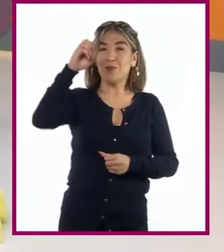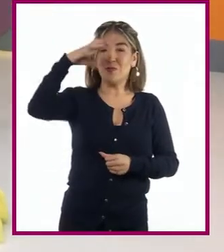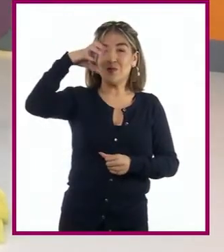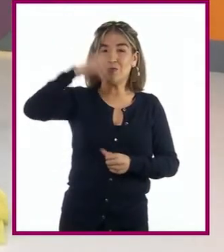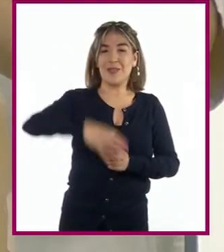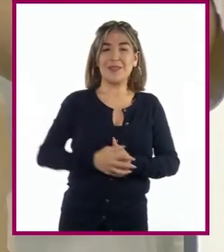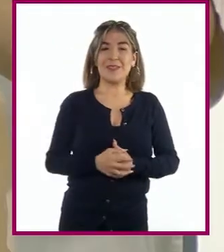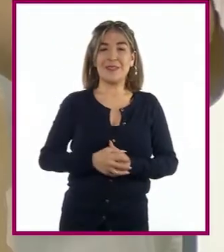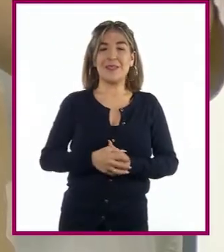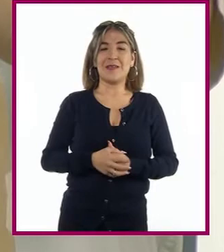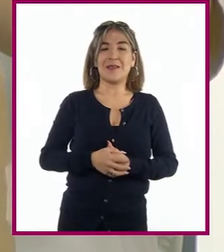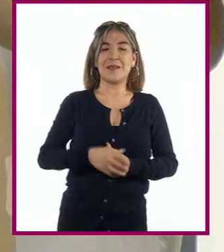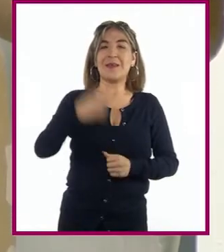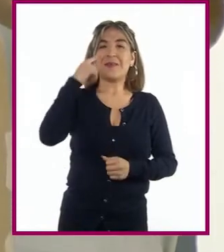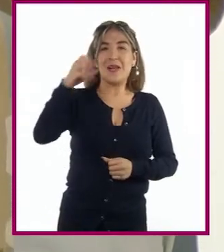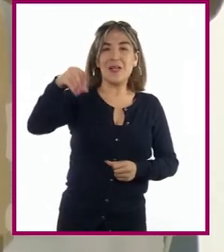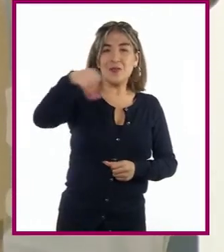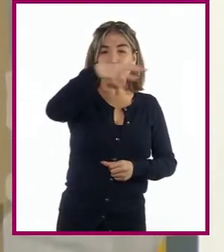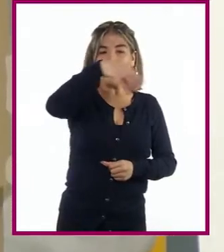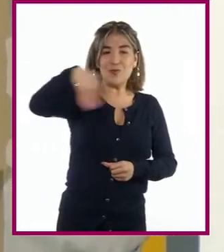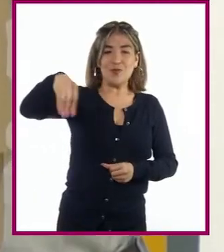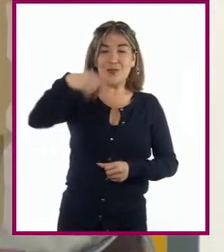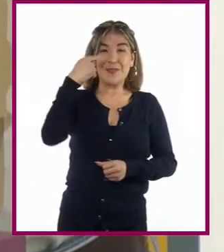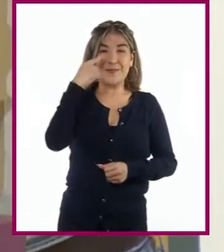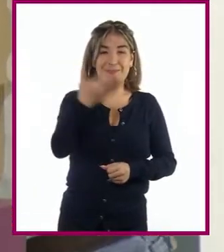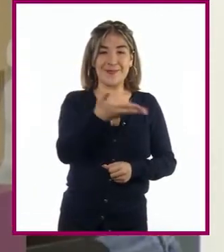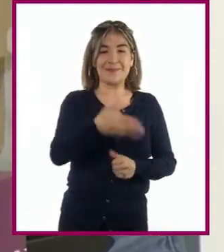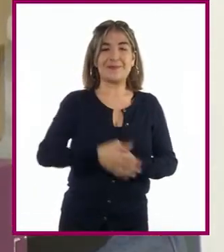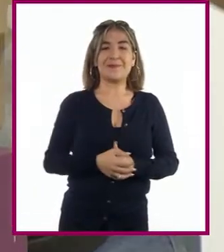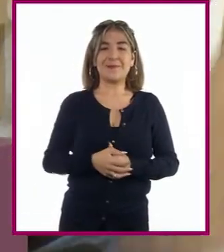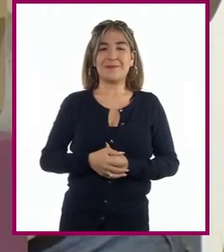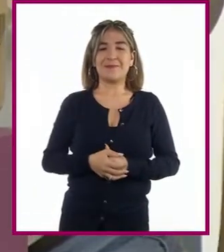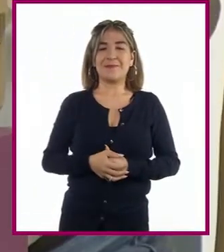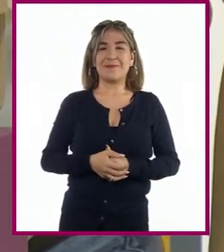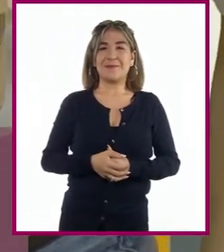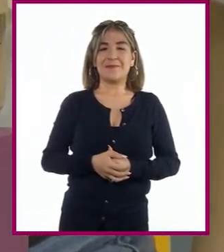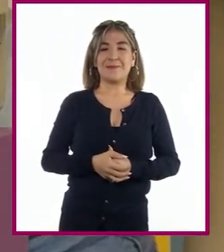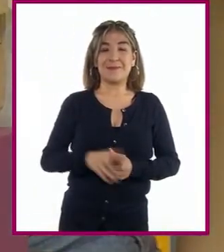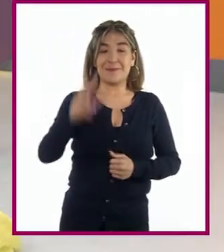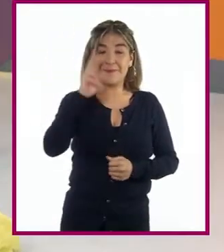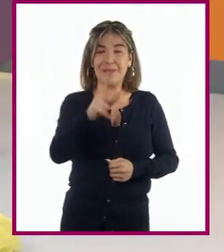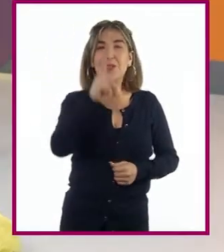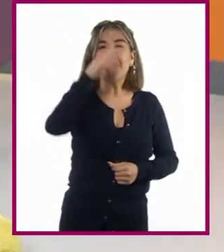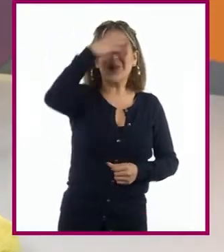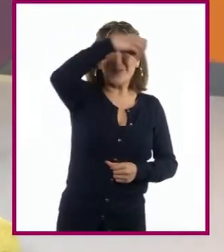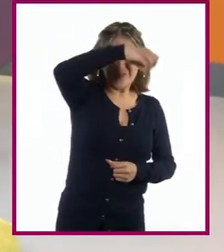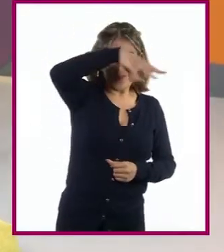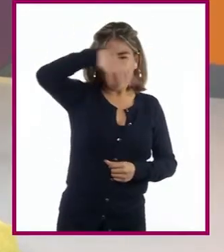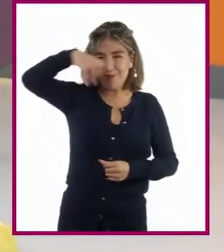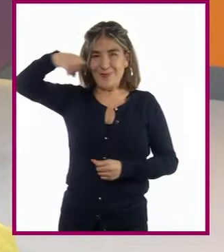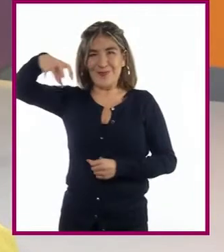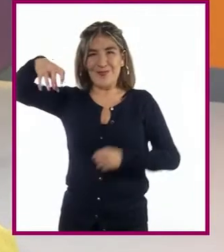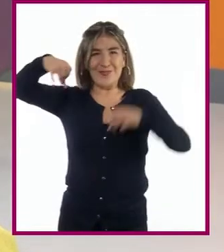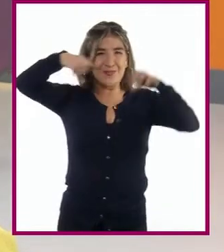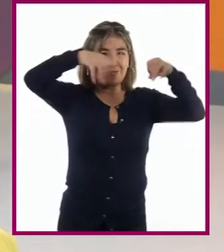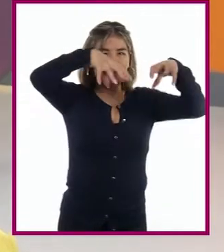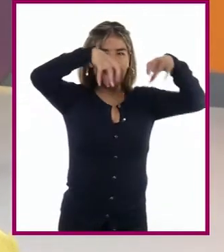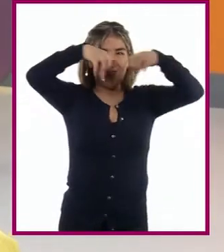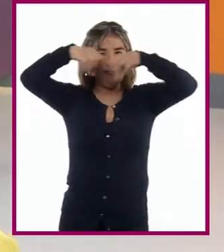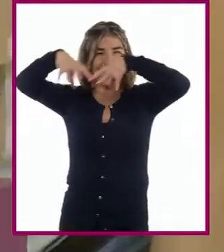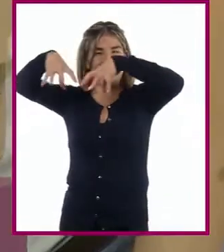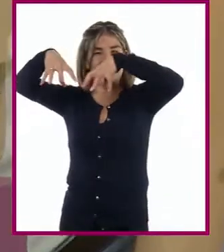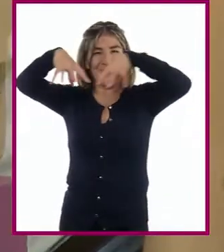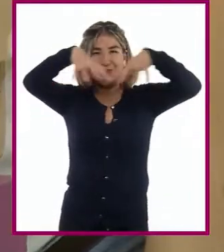la luz que le puede dar al escenario. Mira, aquí está, ahí está. Y podemos iluminar, ¿sí?